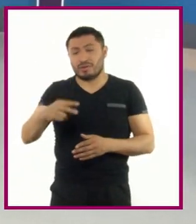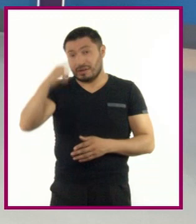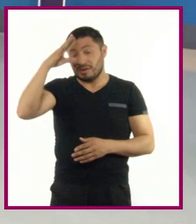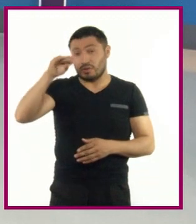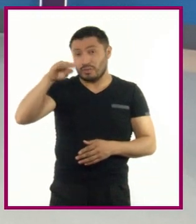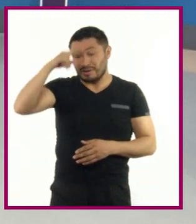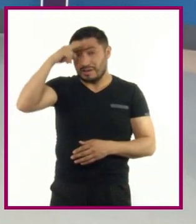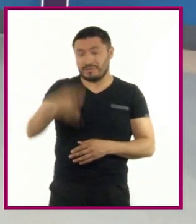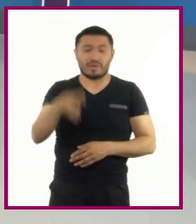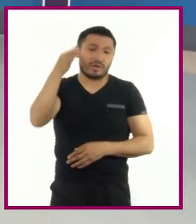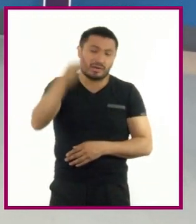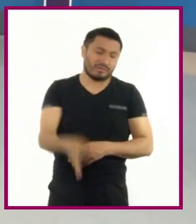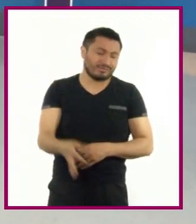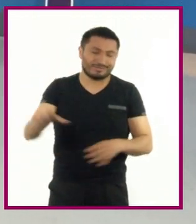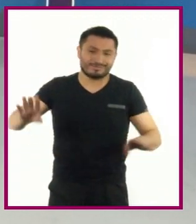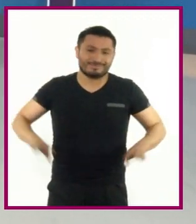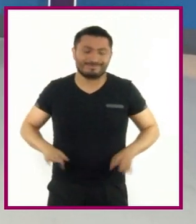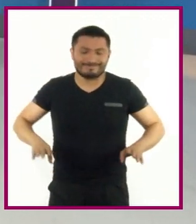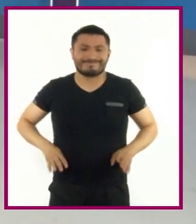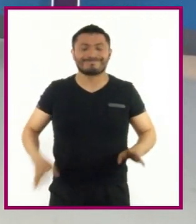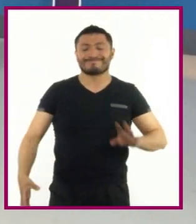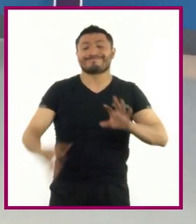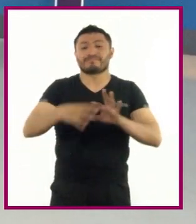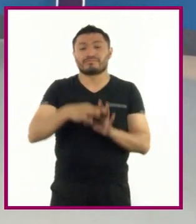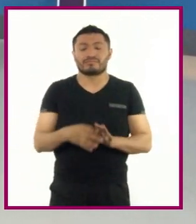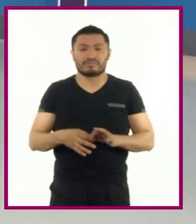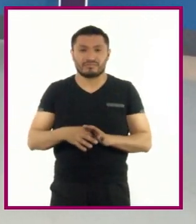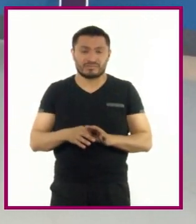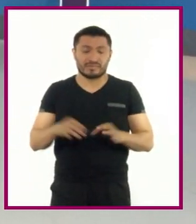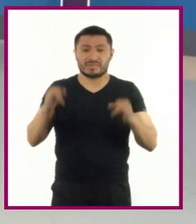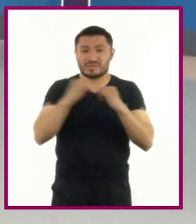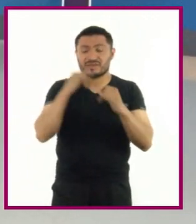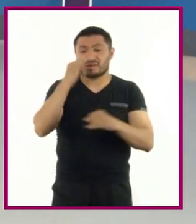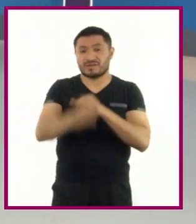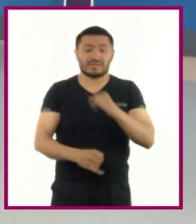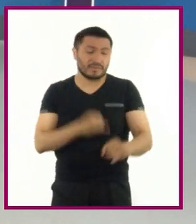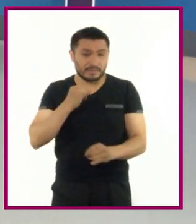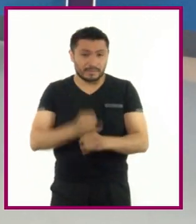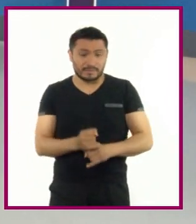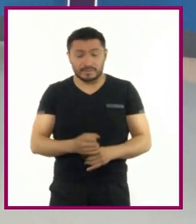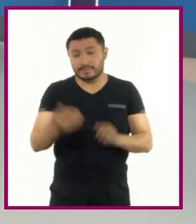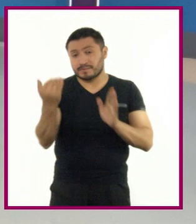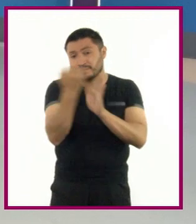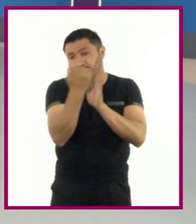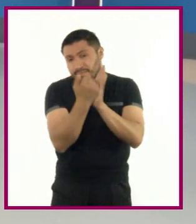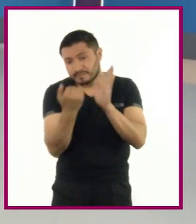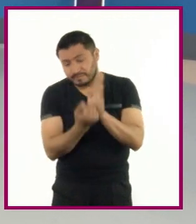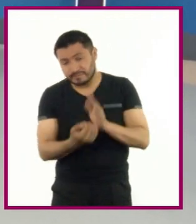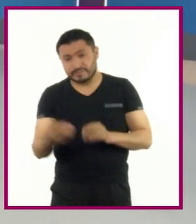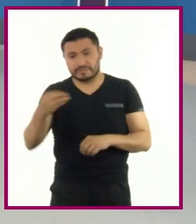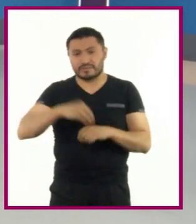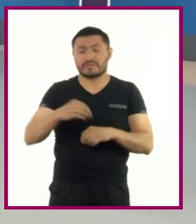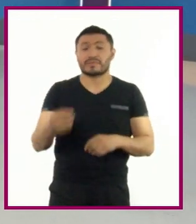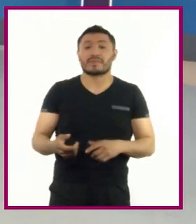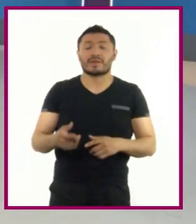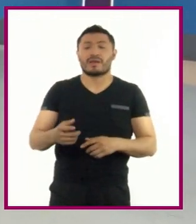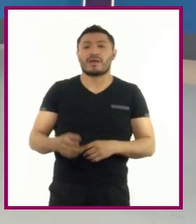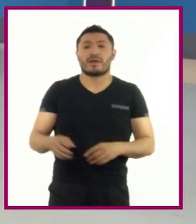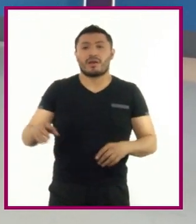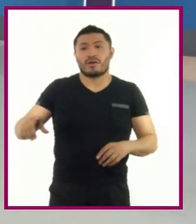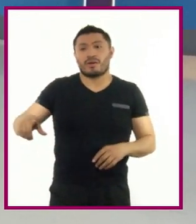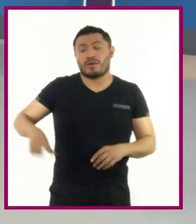las condiciones impuestas por los organismos económicos internacionales, entre las que destacaron disminuir la